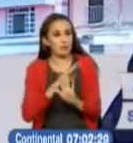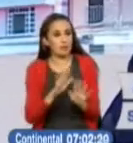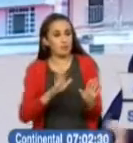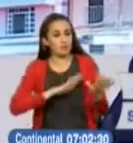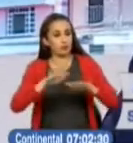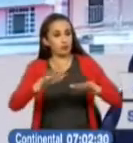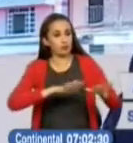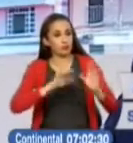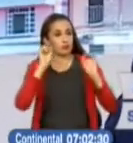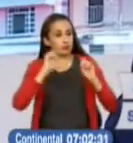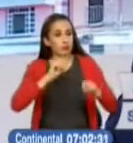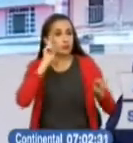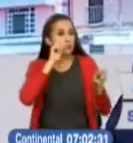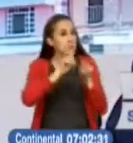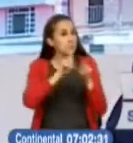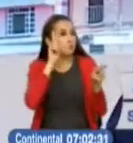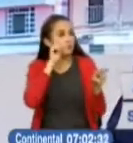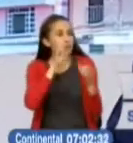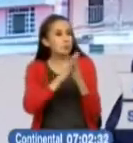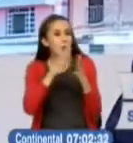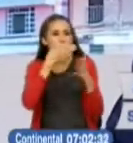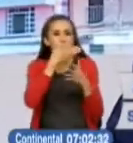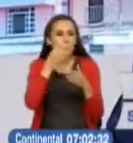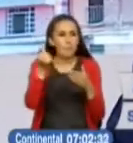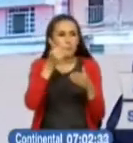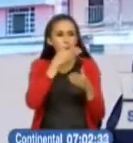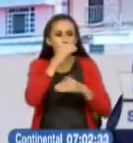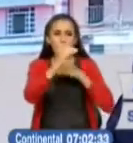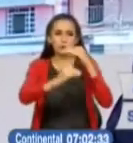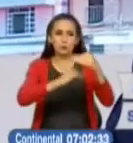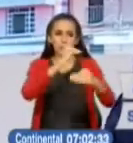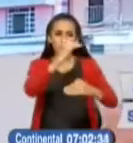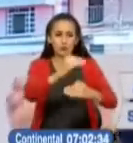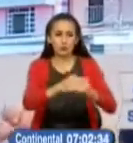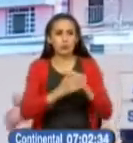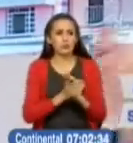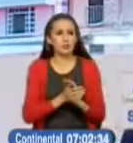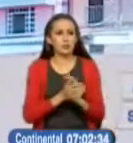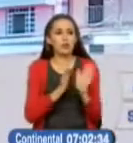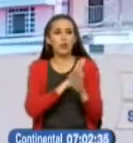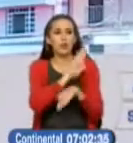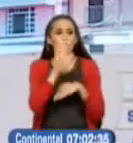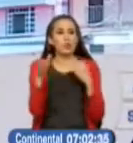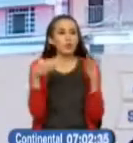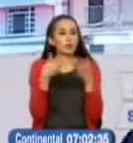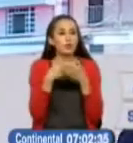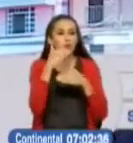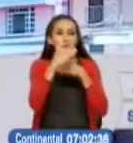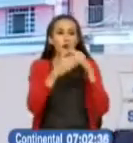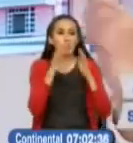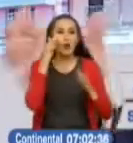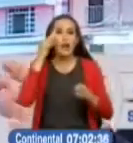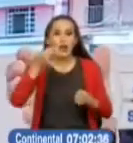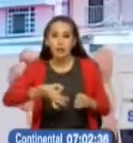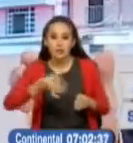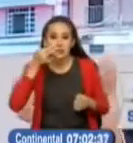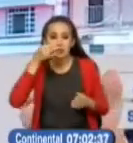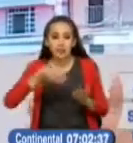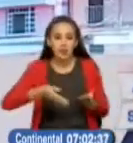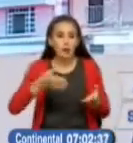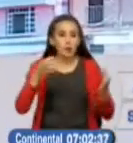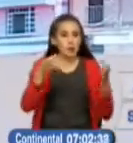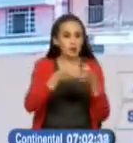Coincido con usted y eso con toda seguridad mejoraremos en procesos posteriores de hacer todo el proceso del examen, la postulación y la